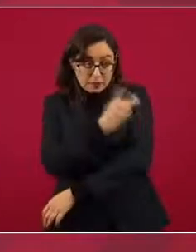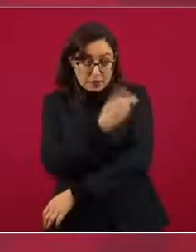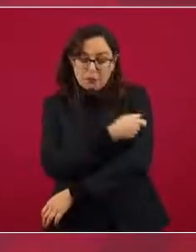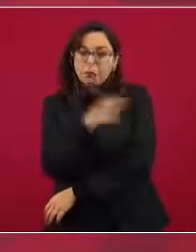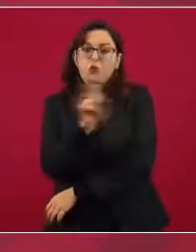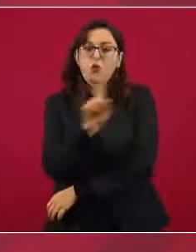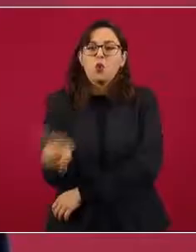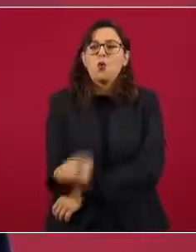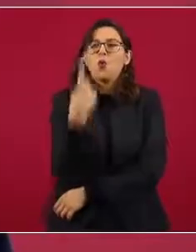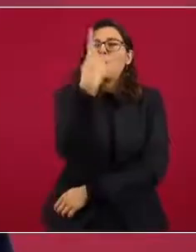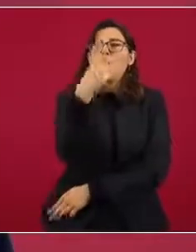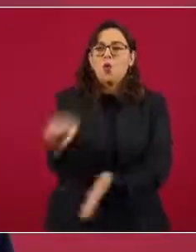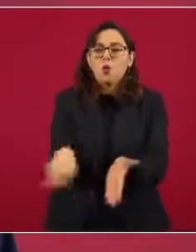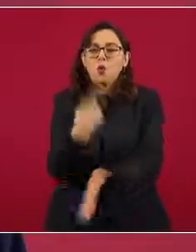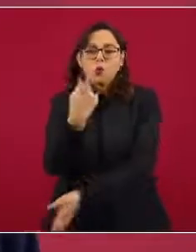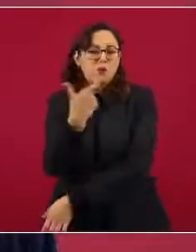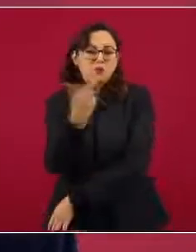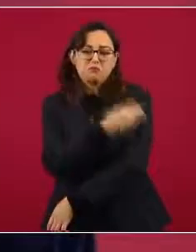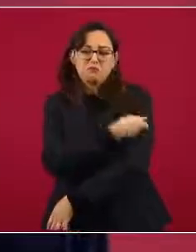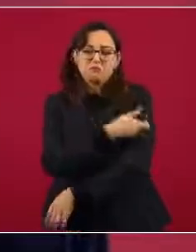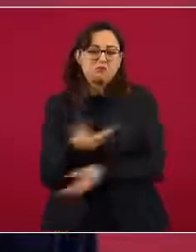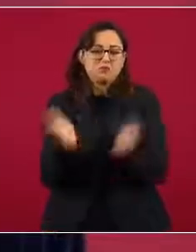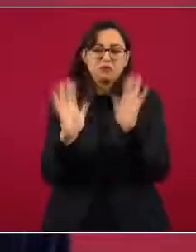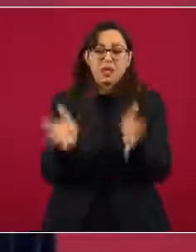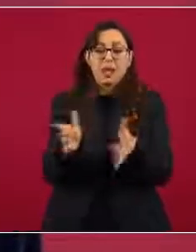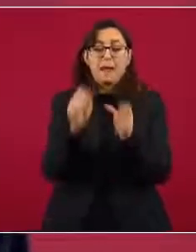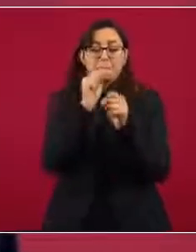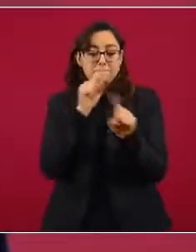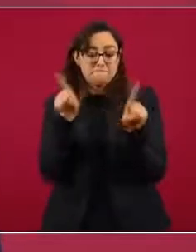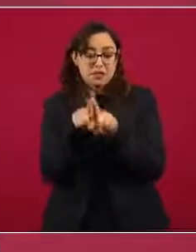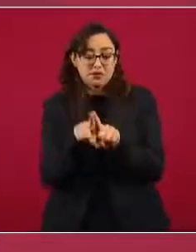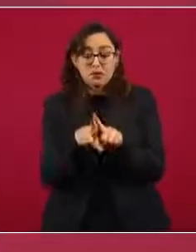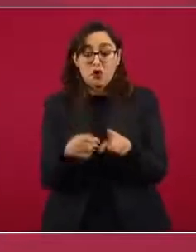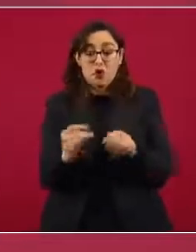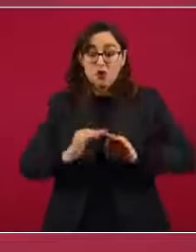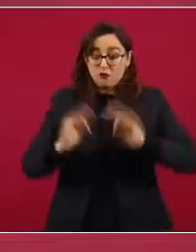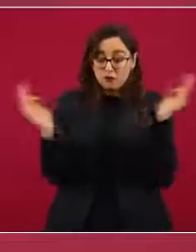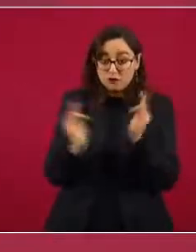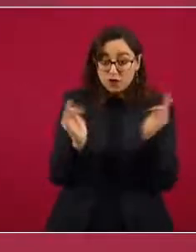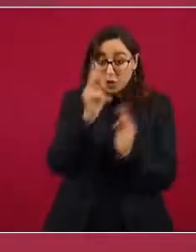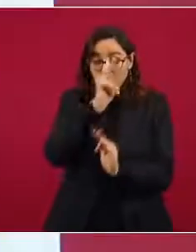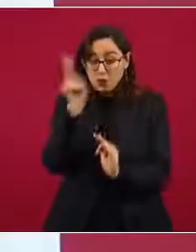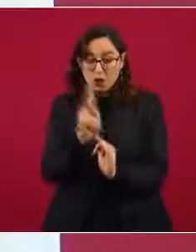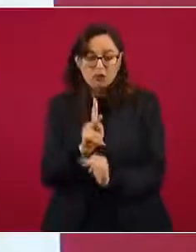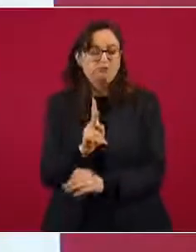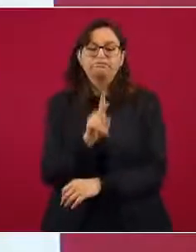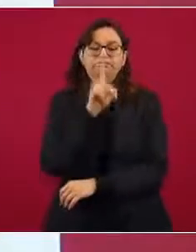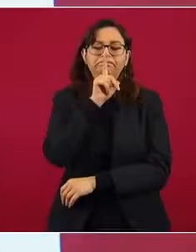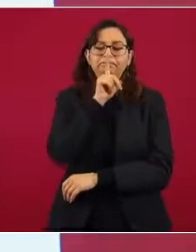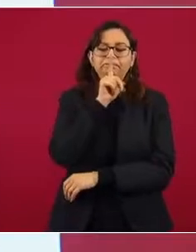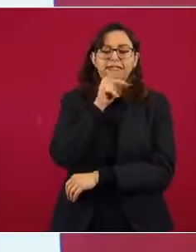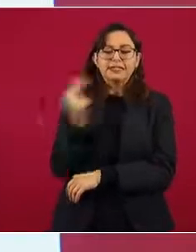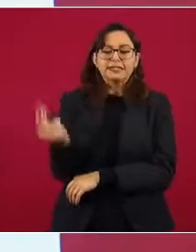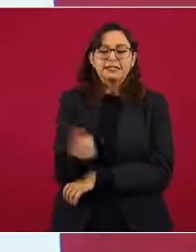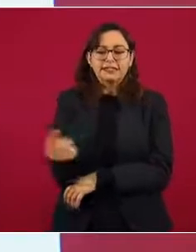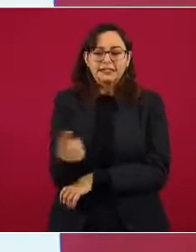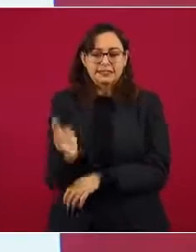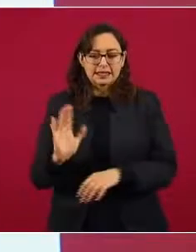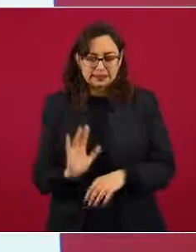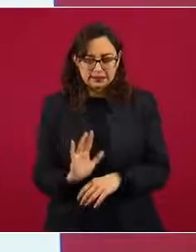y no requiere de bajas temperaturas, de modo que al tener esta